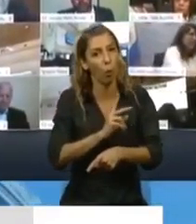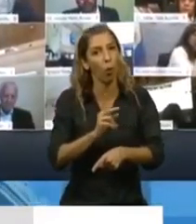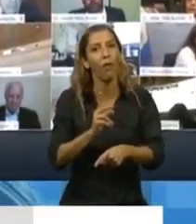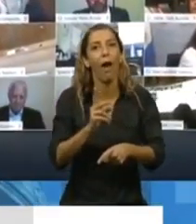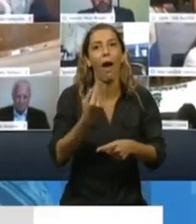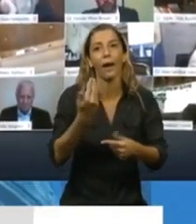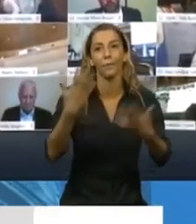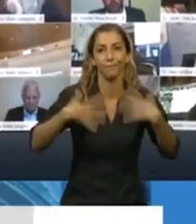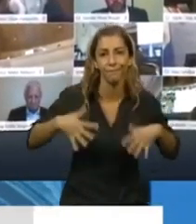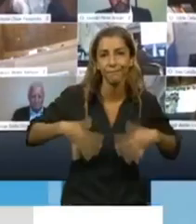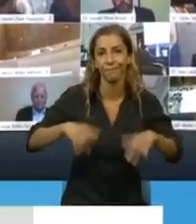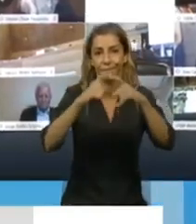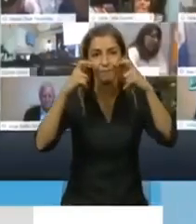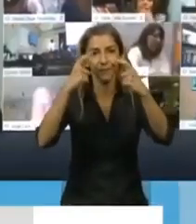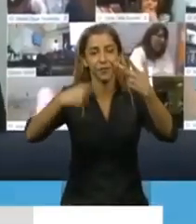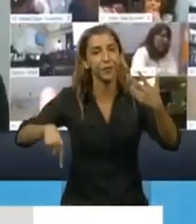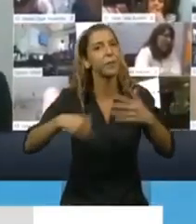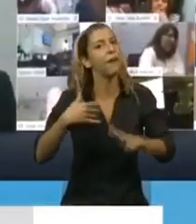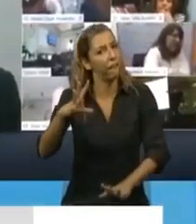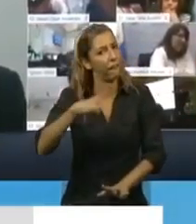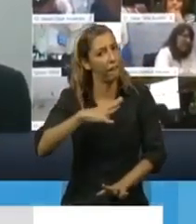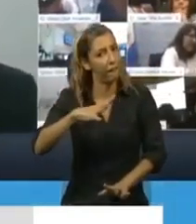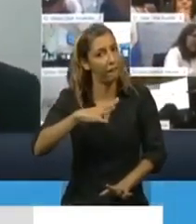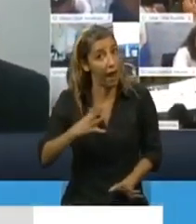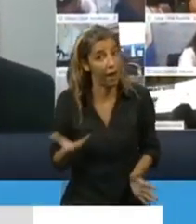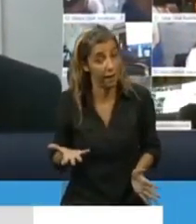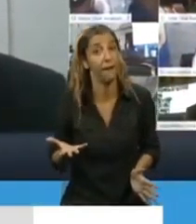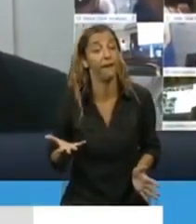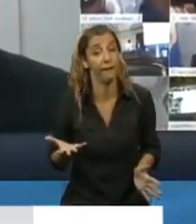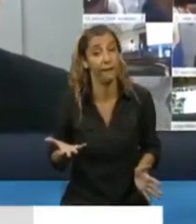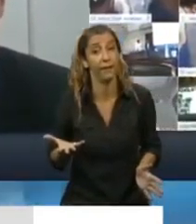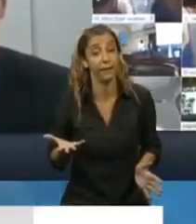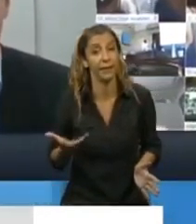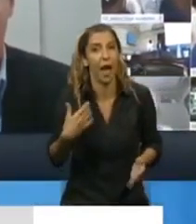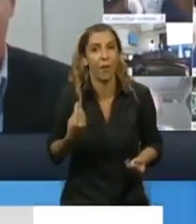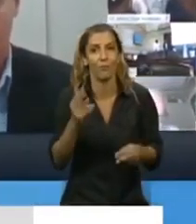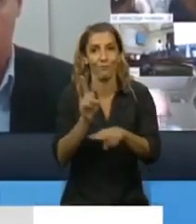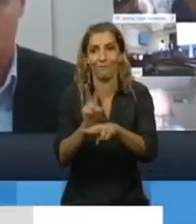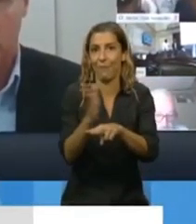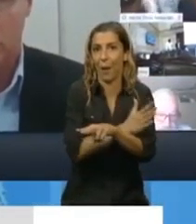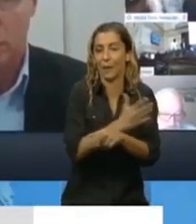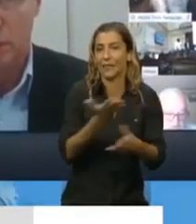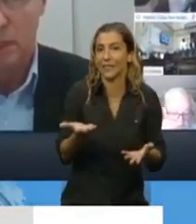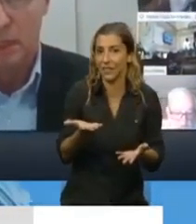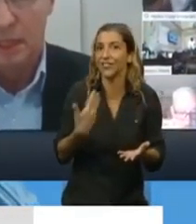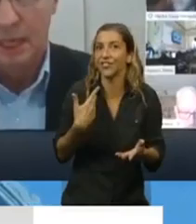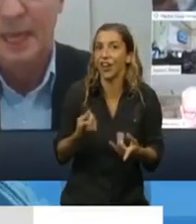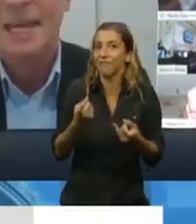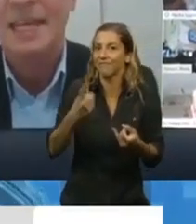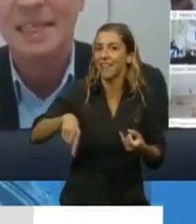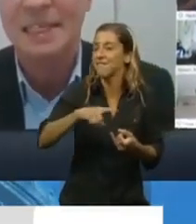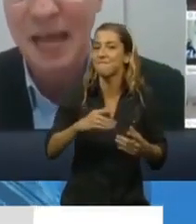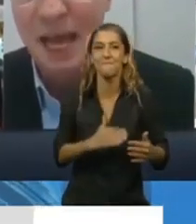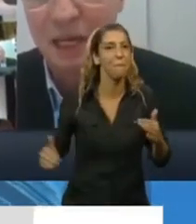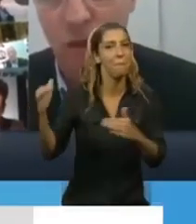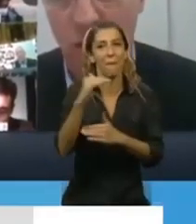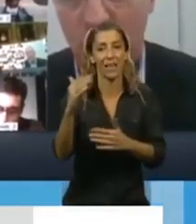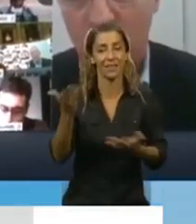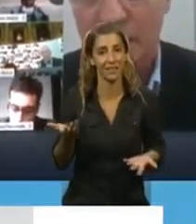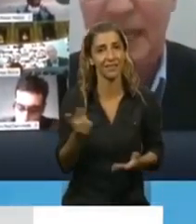para defenderse y prevenir esos contagios. Es necesario darles